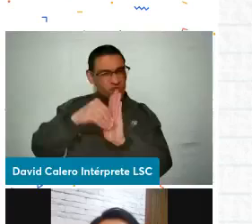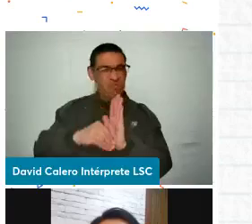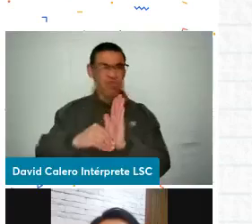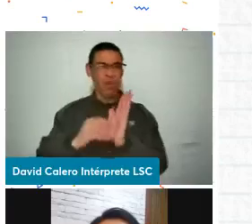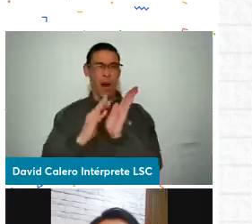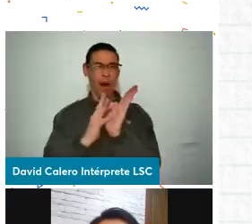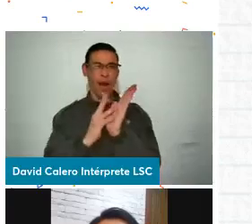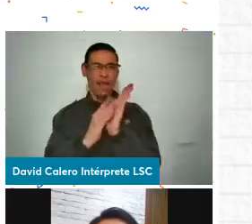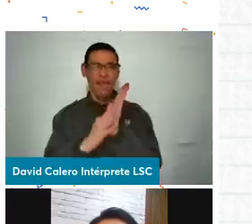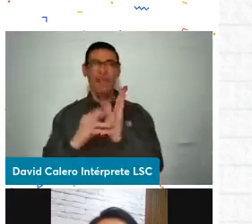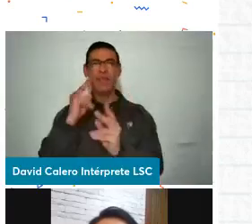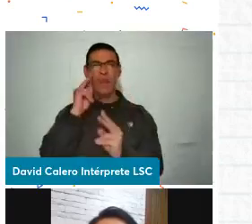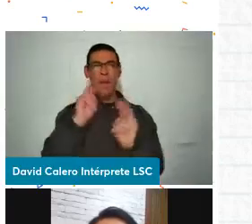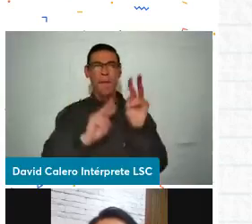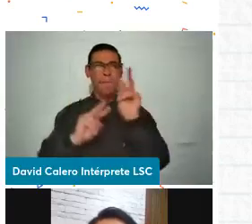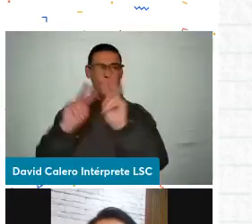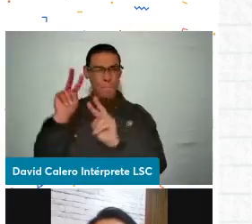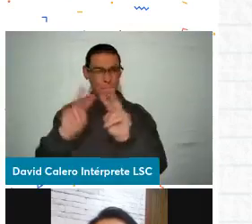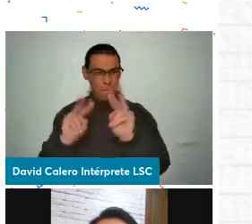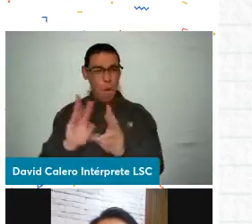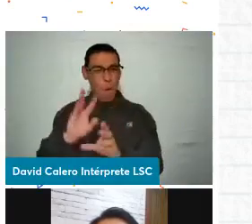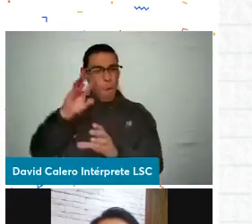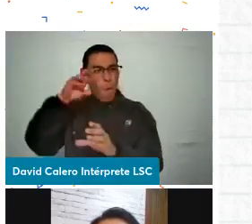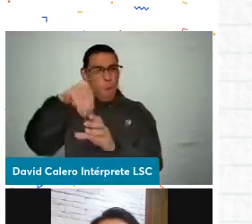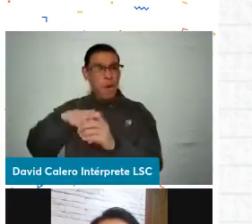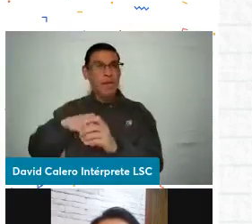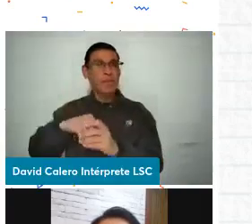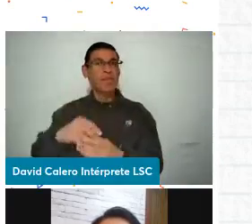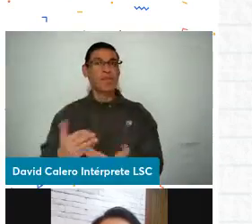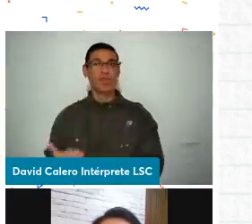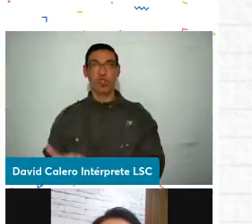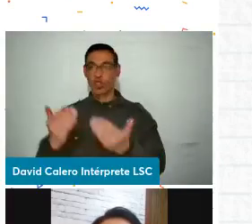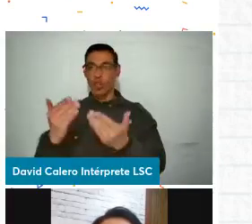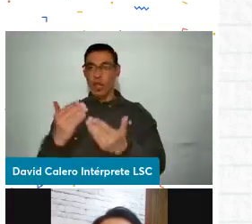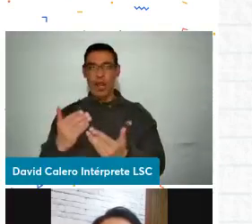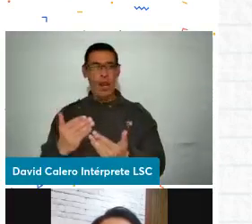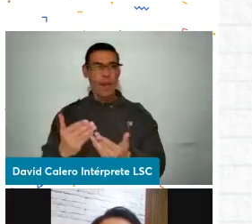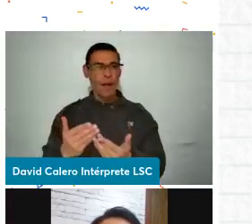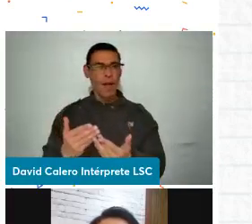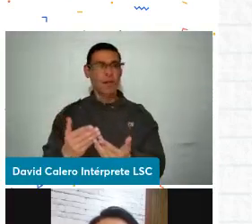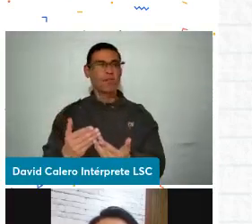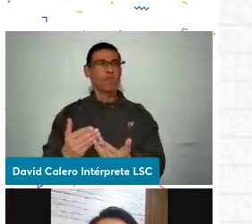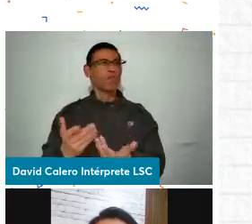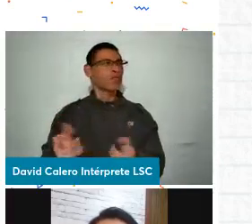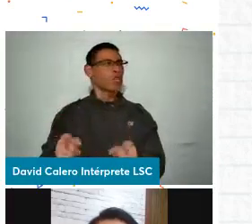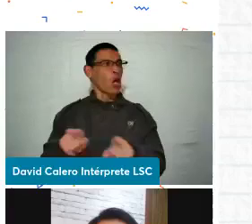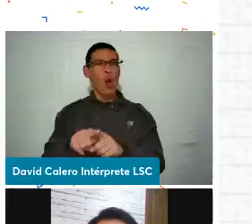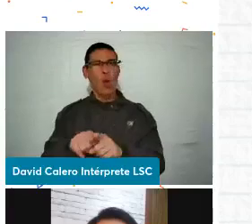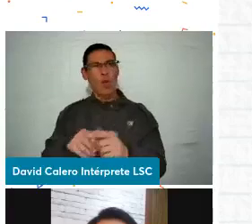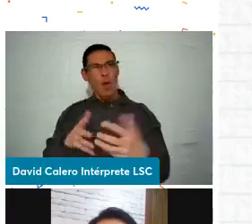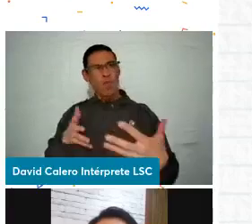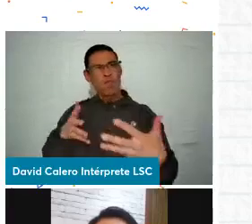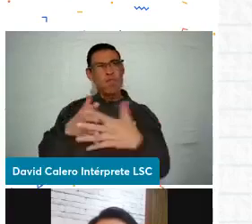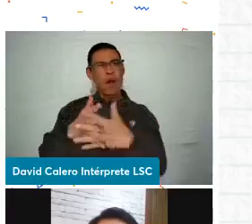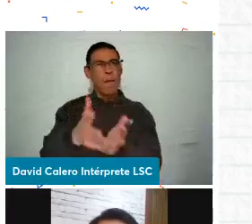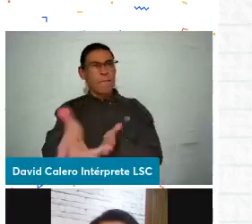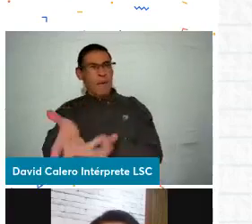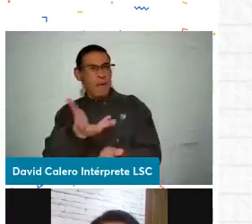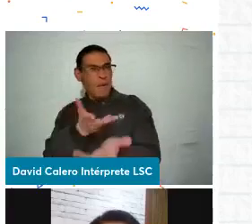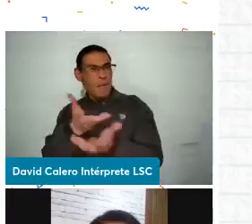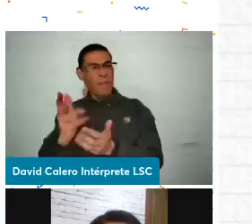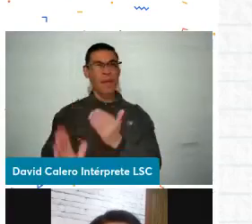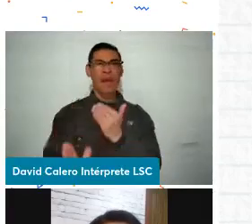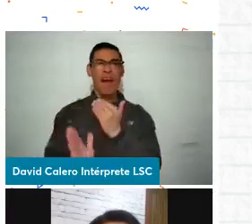y esto permite una interacción que sea fácil de comprender para